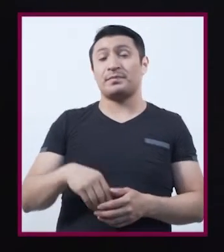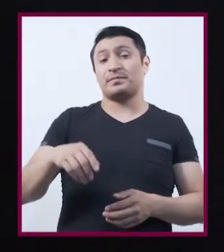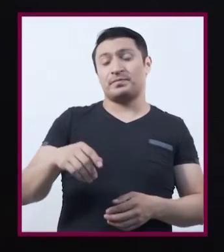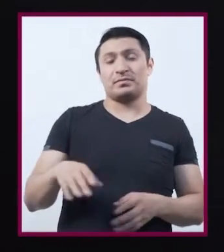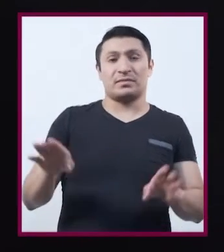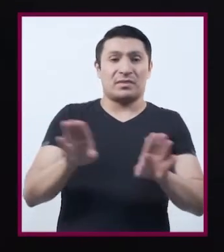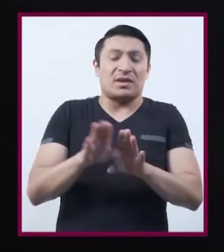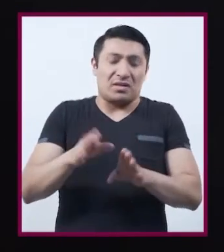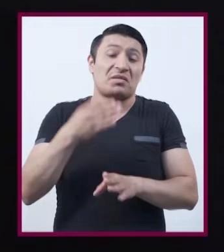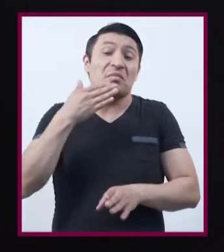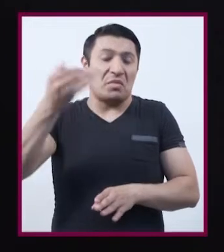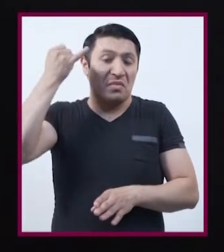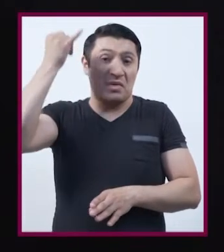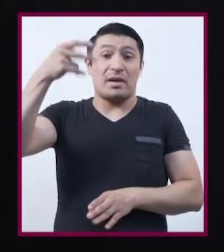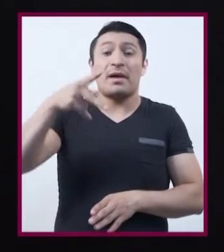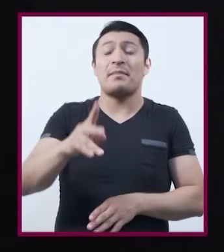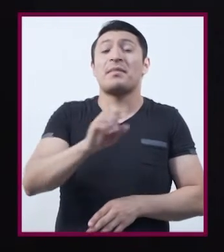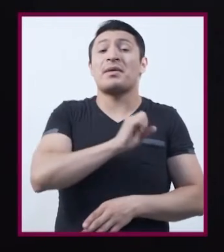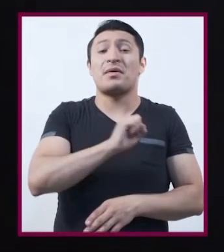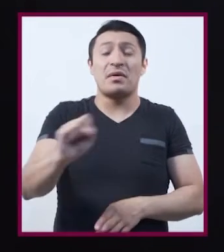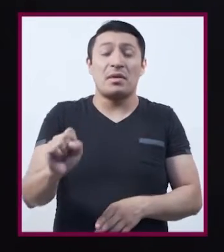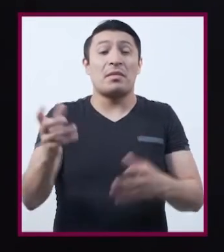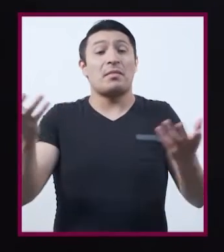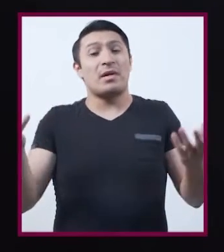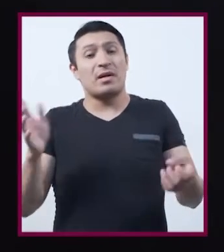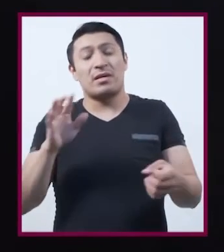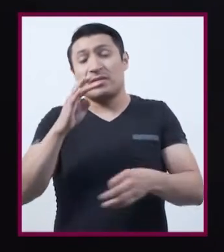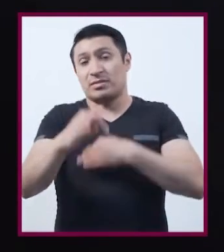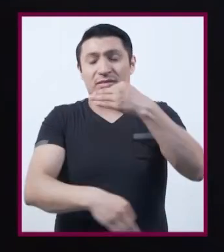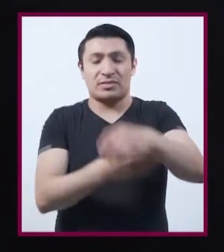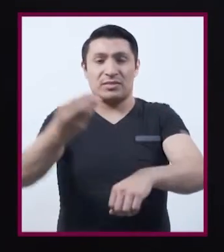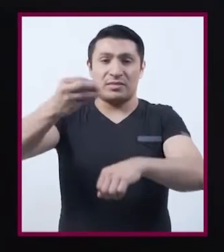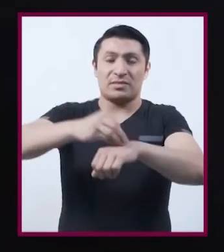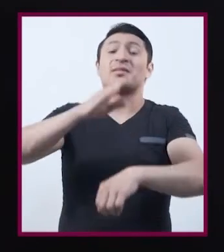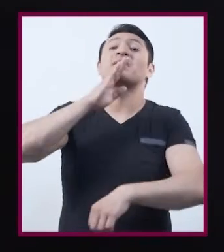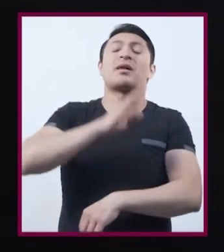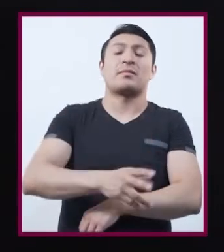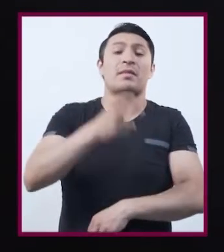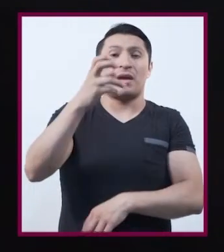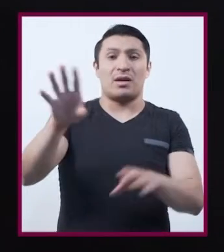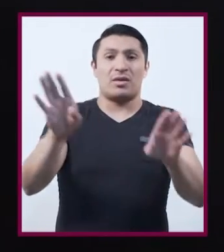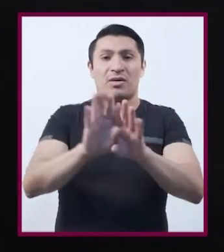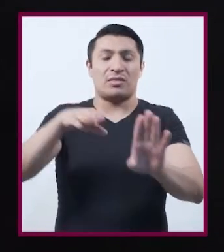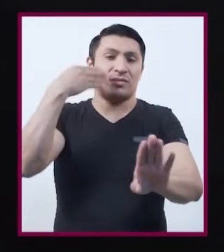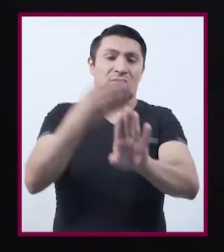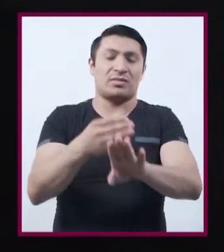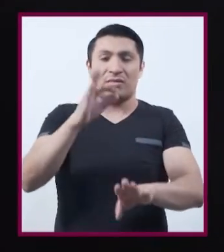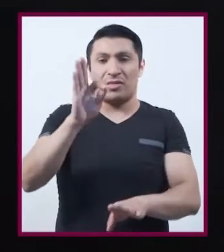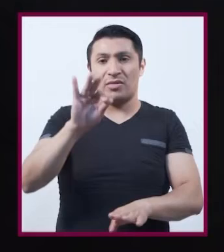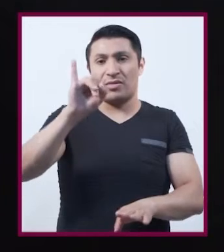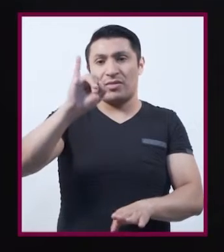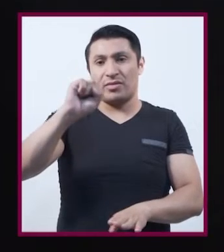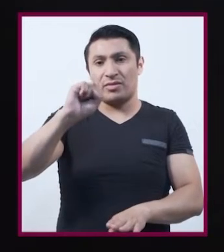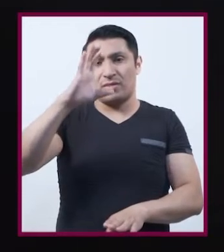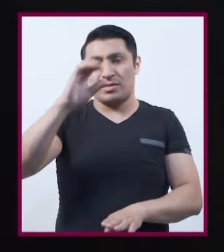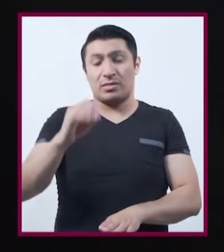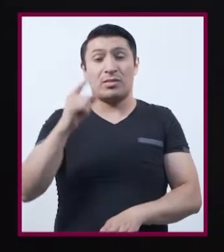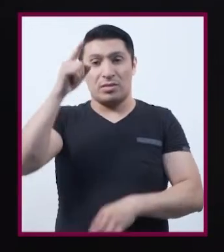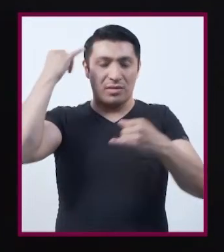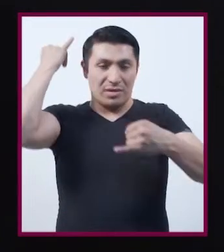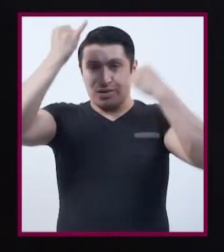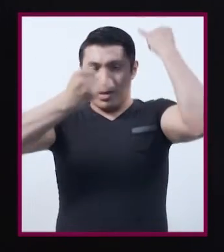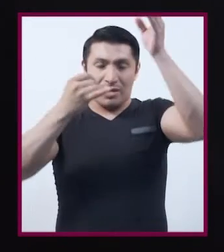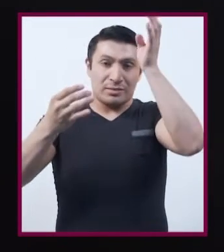¿no? Tenía sentido. Lo malo es que todo se aplicó mal y eso terminó perjudicando al